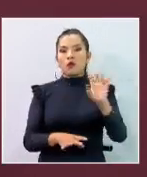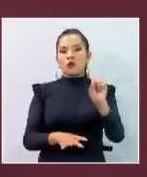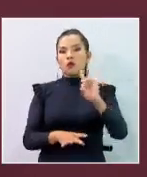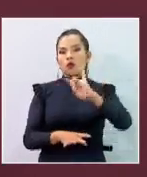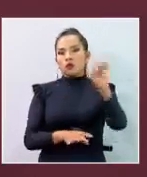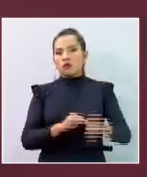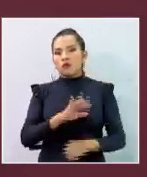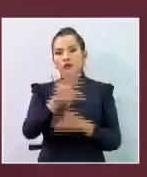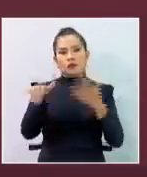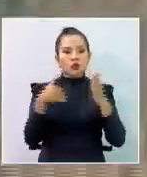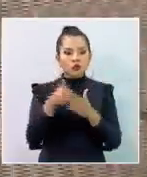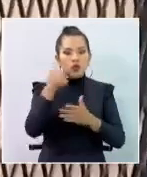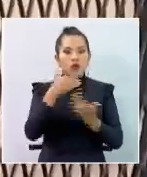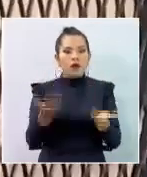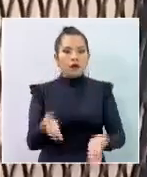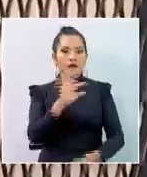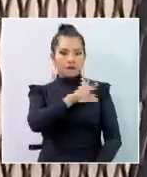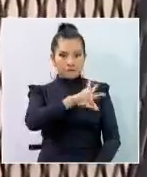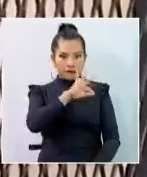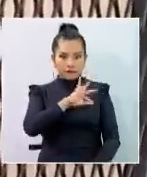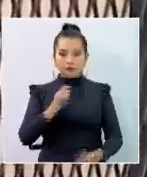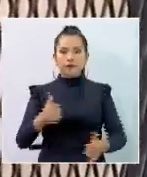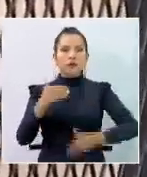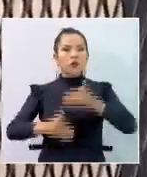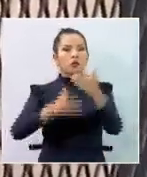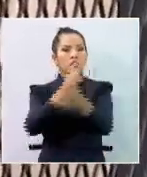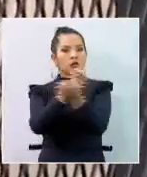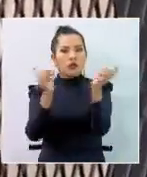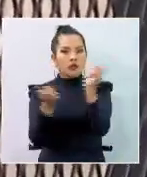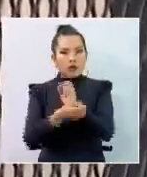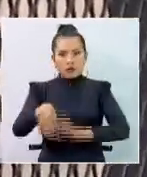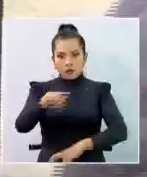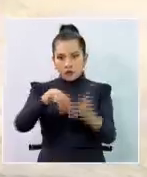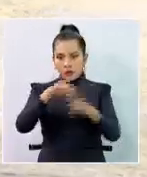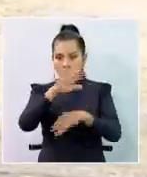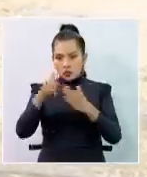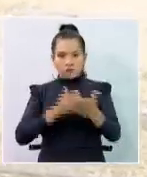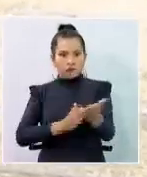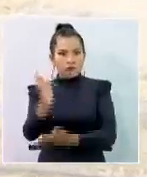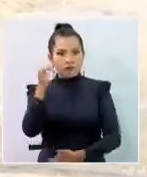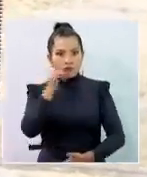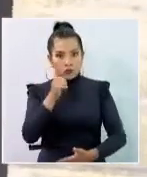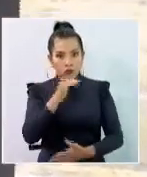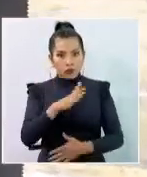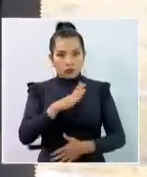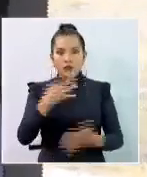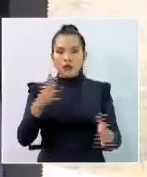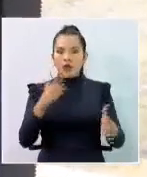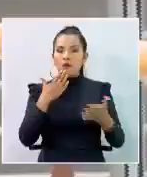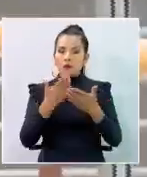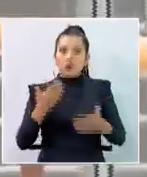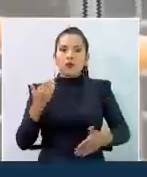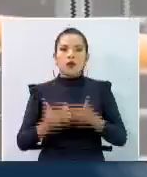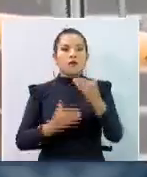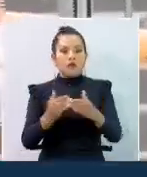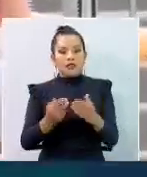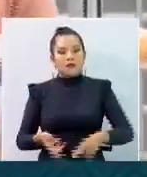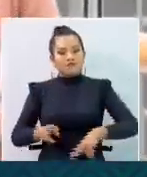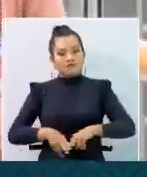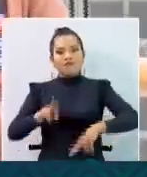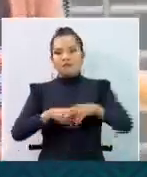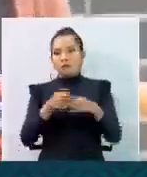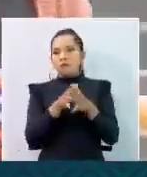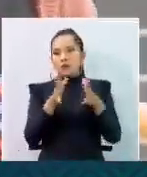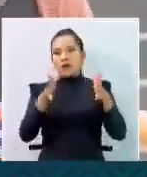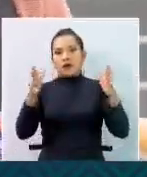44.8% de mujeres beneficiarias. El proceso de cambio con relación al derecho de las mujeres ha generado con el tiempo grandes avances que se están consolidando